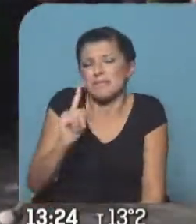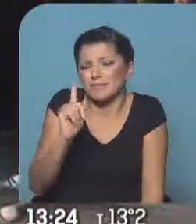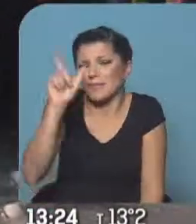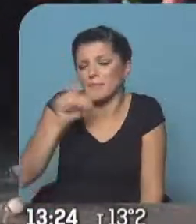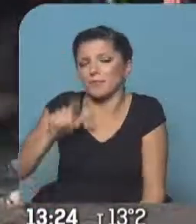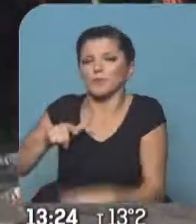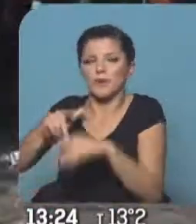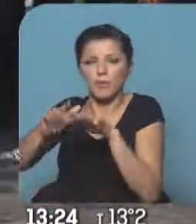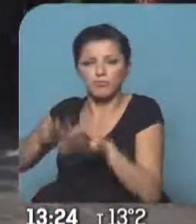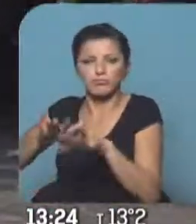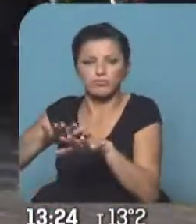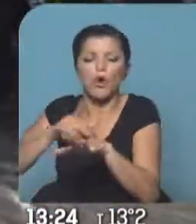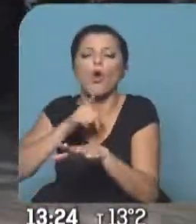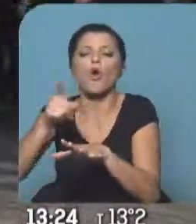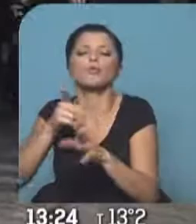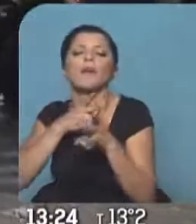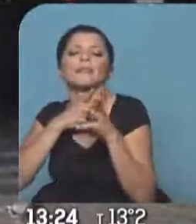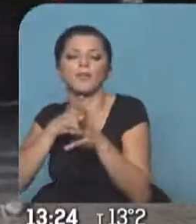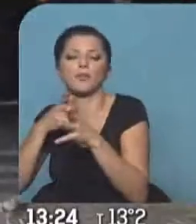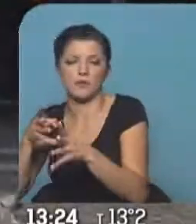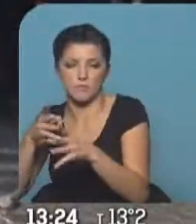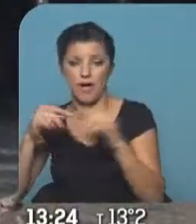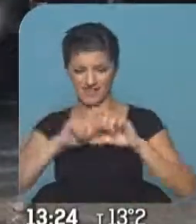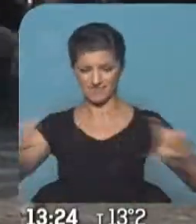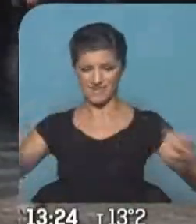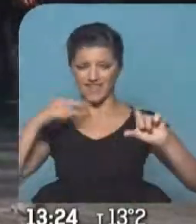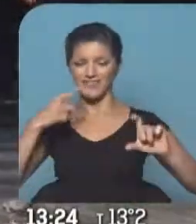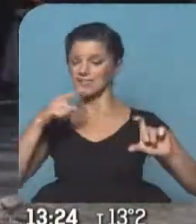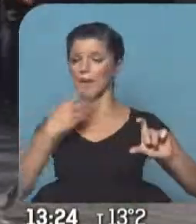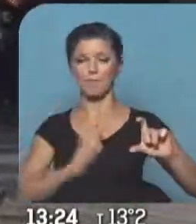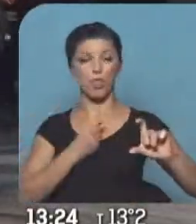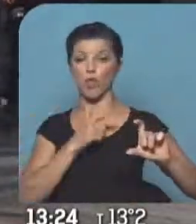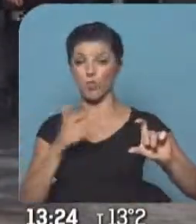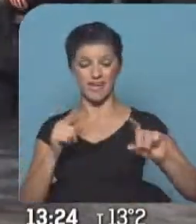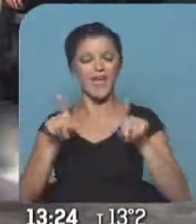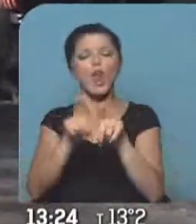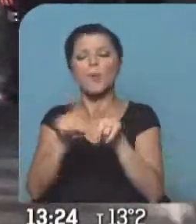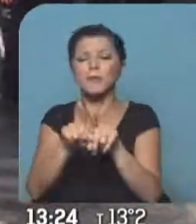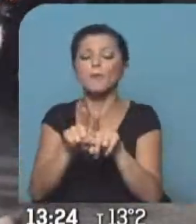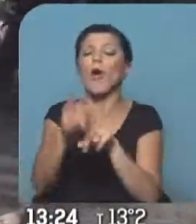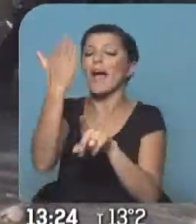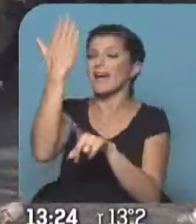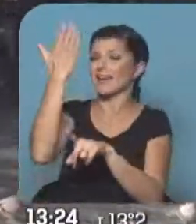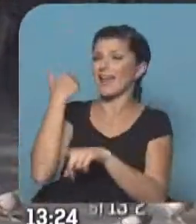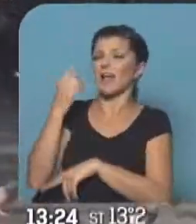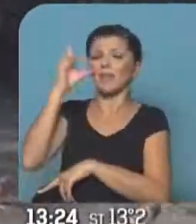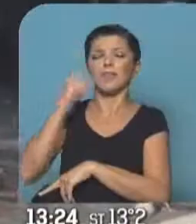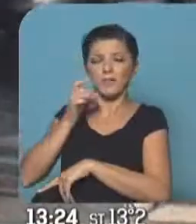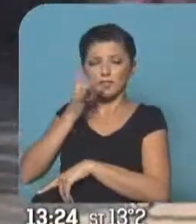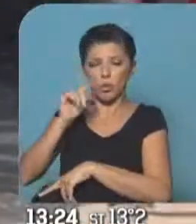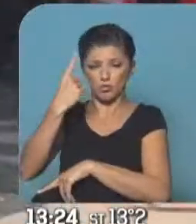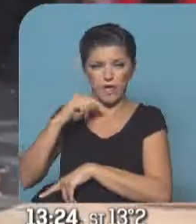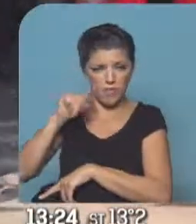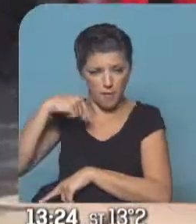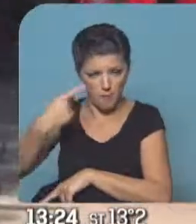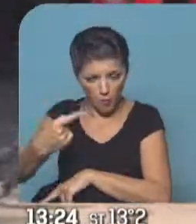manifestándose en contra del terrorismo noten por notenemosmiedo que es la misma imagen que utilizaron al día siguiente del atentado en la rambla la